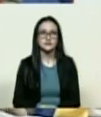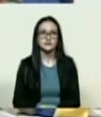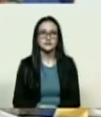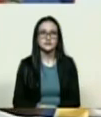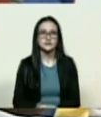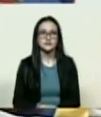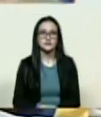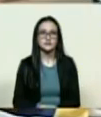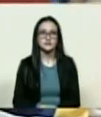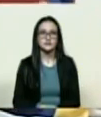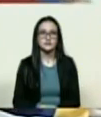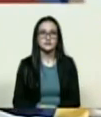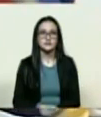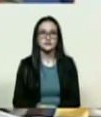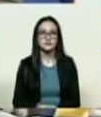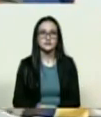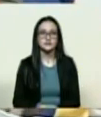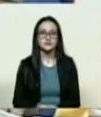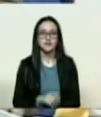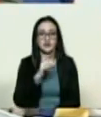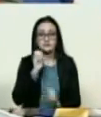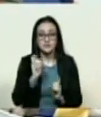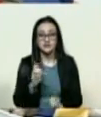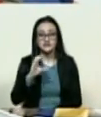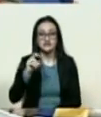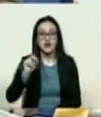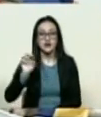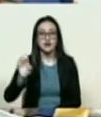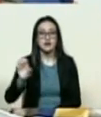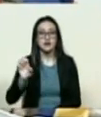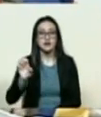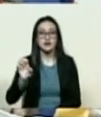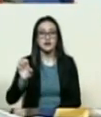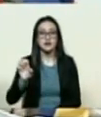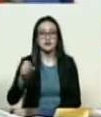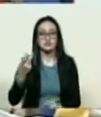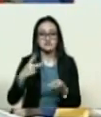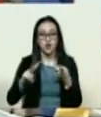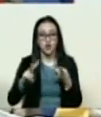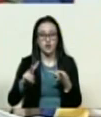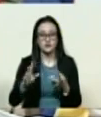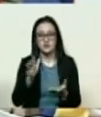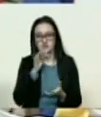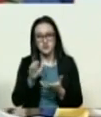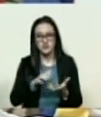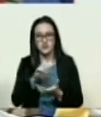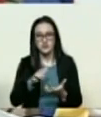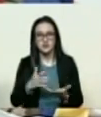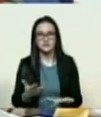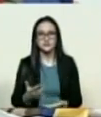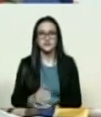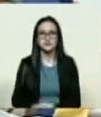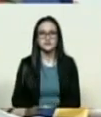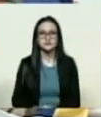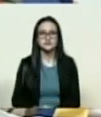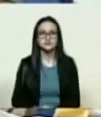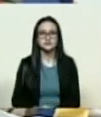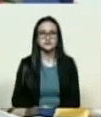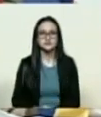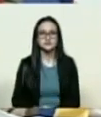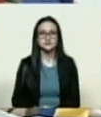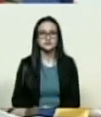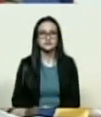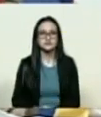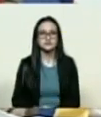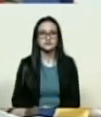En todo caso, la doble militancia la determina el CNE. Eso no hay ningún inconveniente pues con eso. No le vemos ningún inconveniente, al